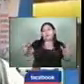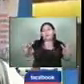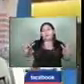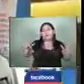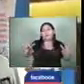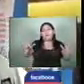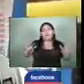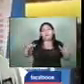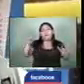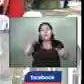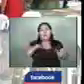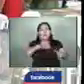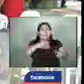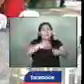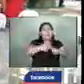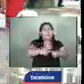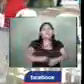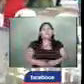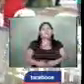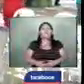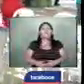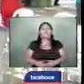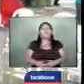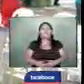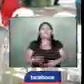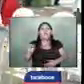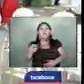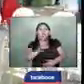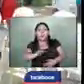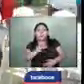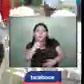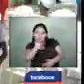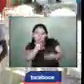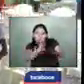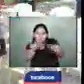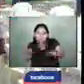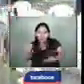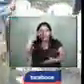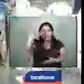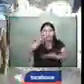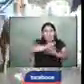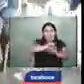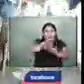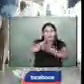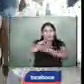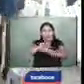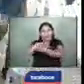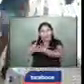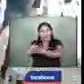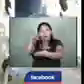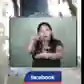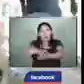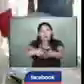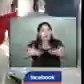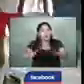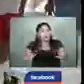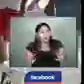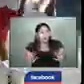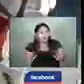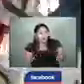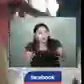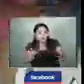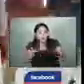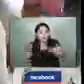tener que gastar en combustible. Los beneficiados son estudiantes de dos centros educativos de la zona. De esa forma